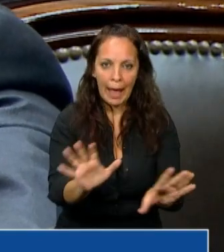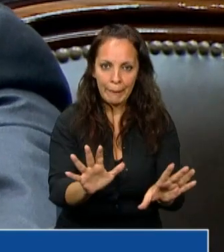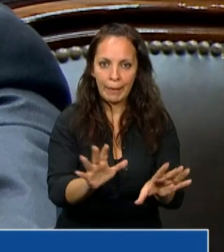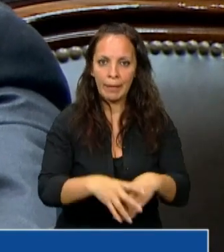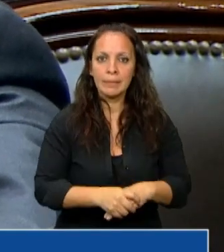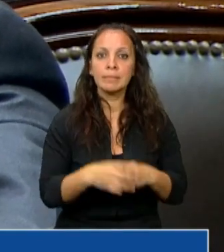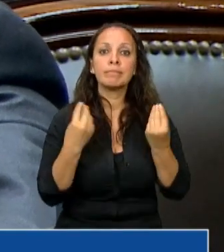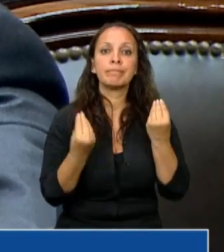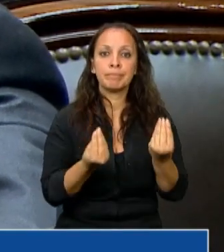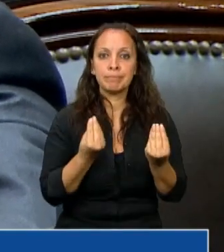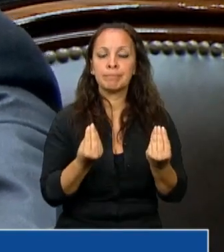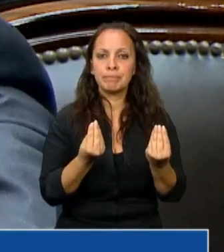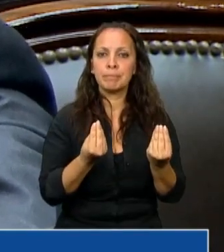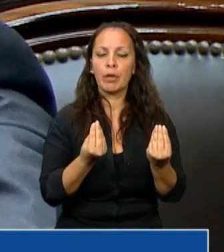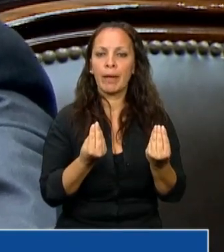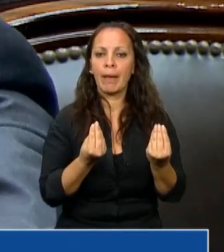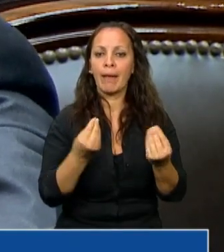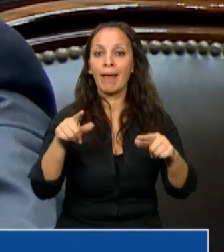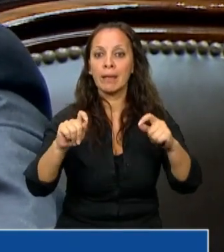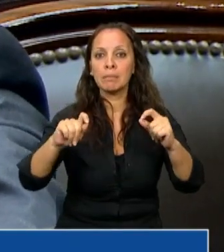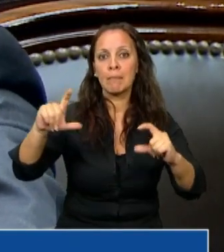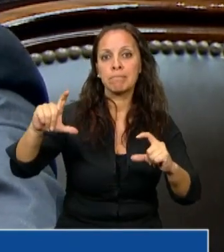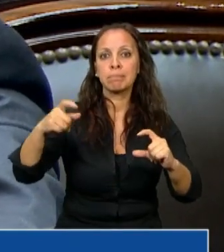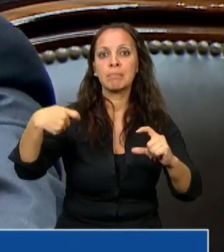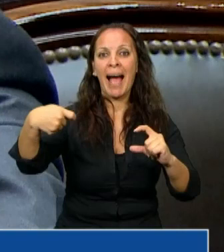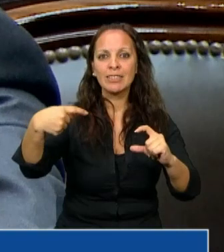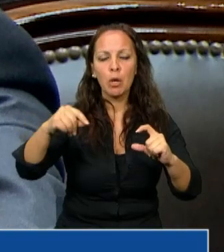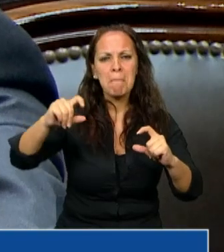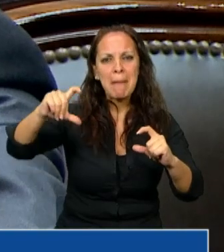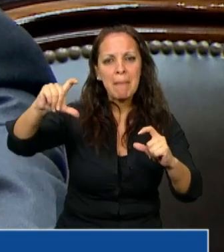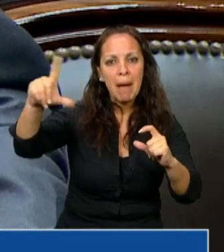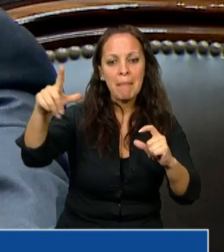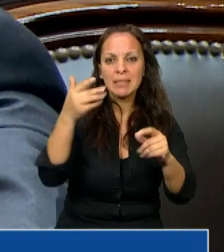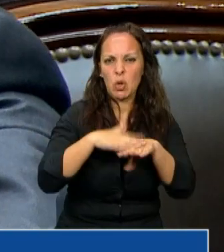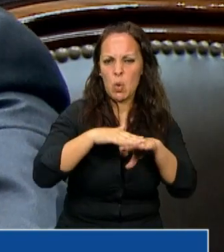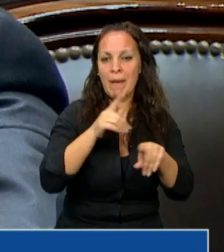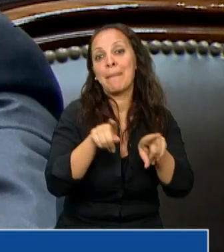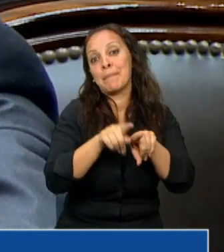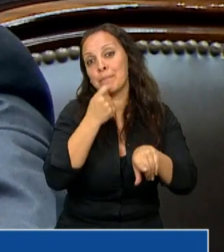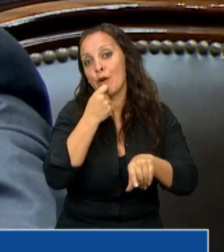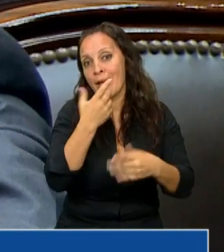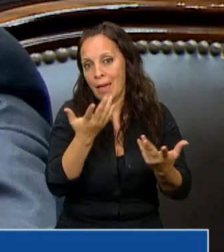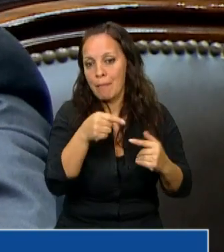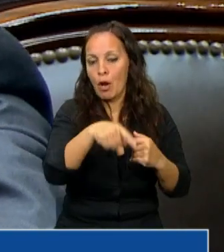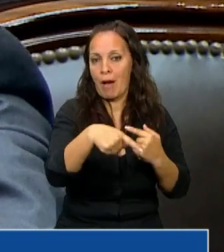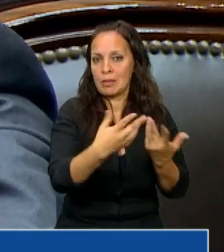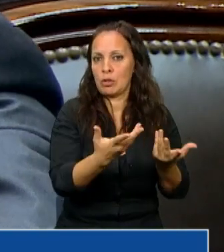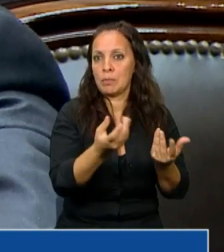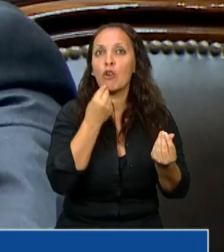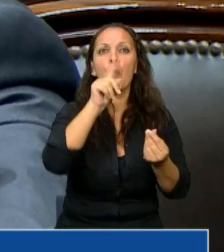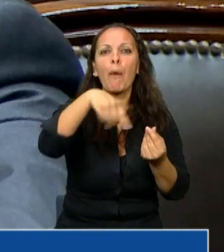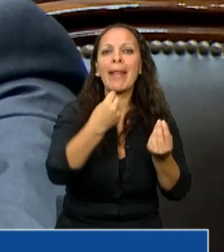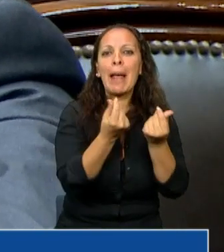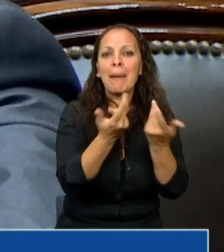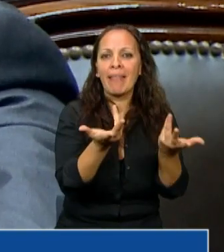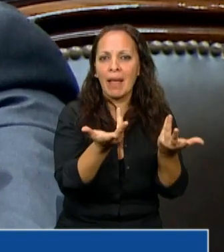más mortal aumentar el déficit fiscal como esta medida se propone, porque no tiene financiamiento alguno